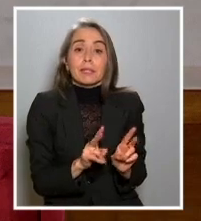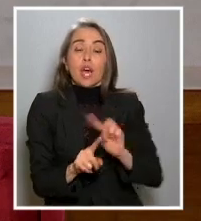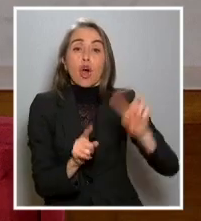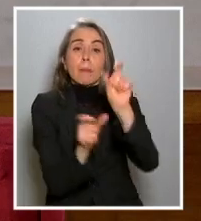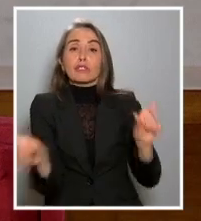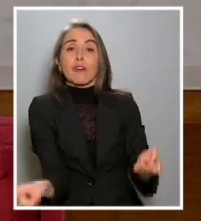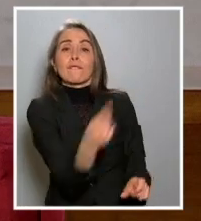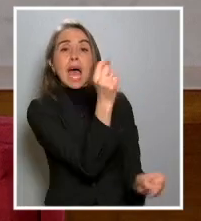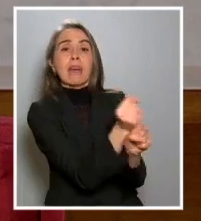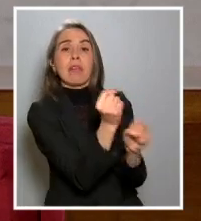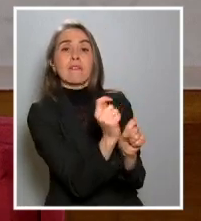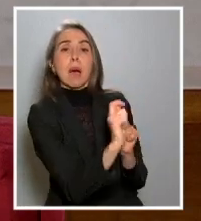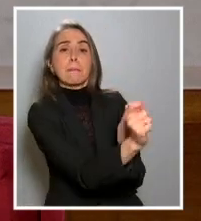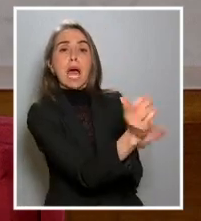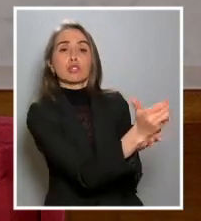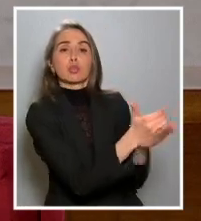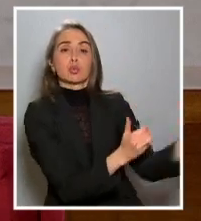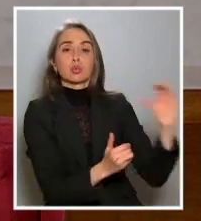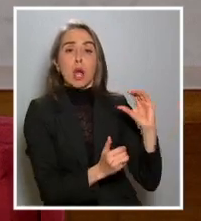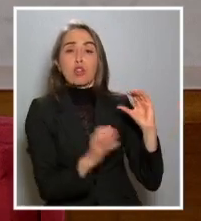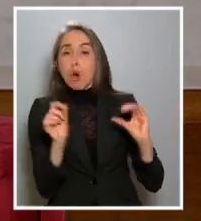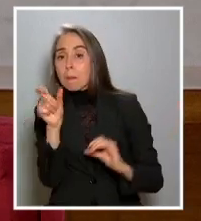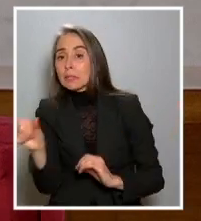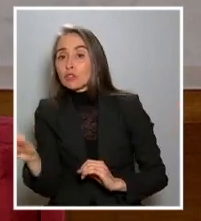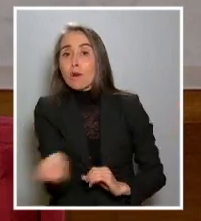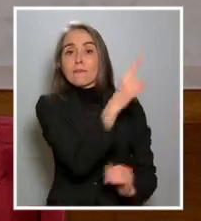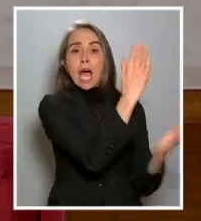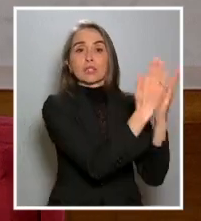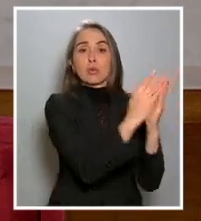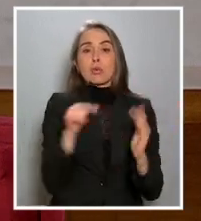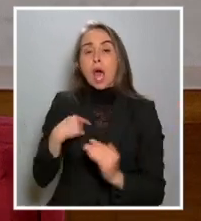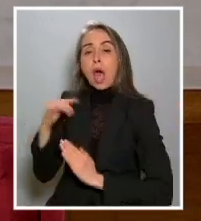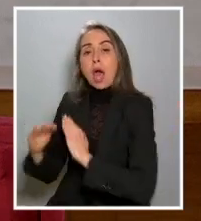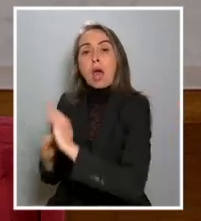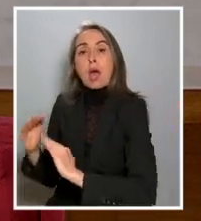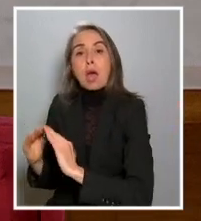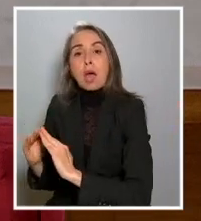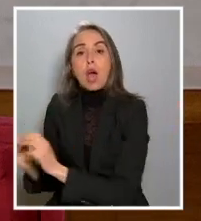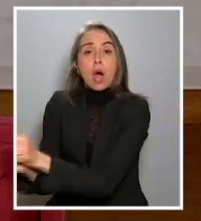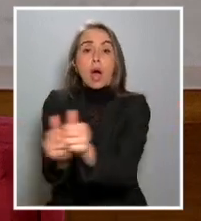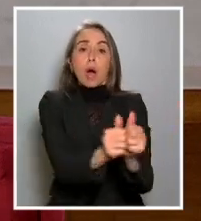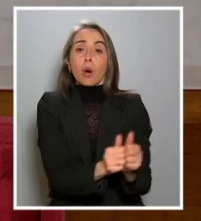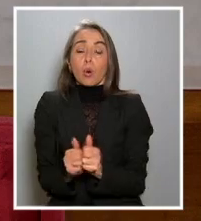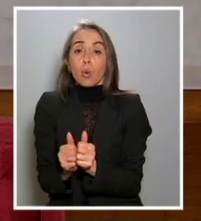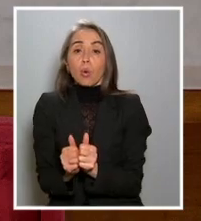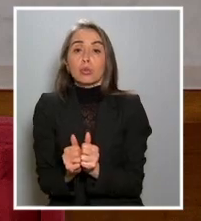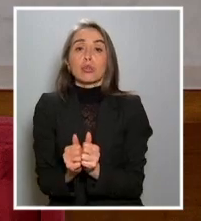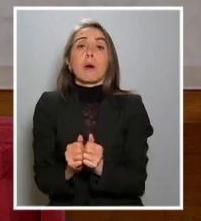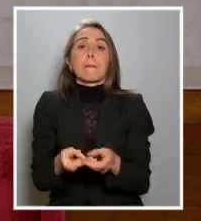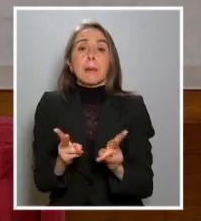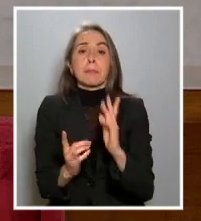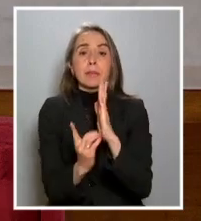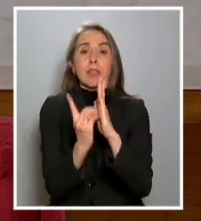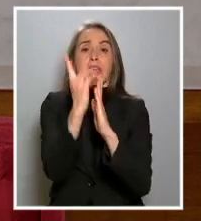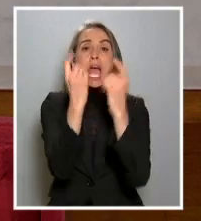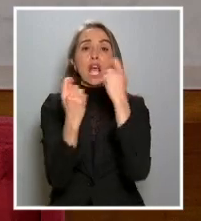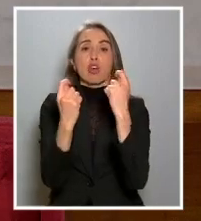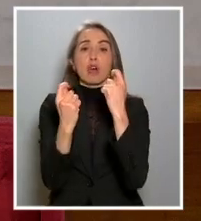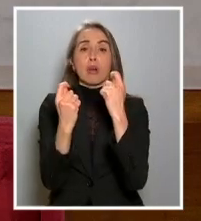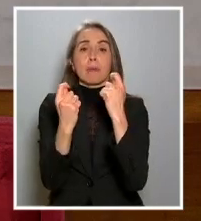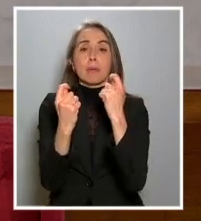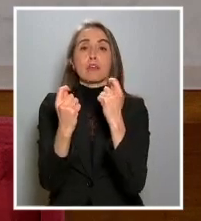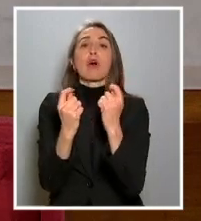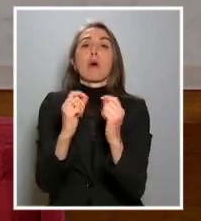otros trabajen remuneradamente o estudien, y en conjunto producen el crecimiento económico y el desarrollo del